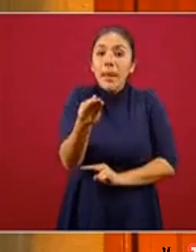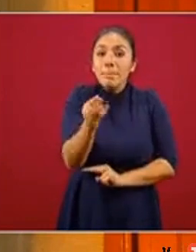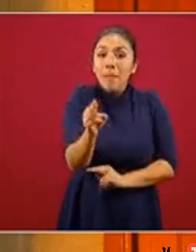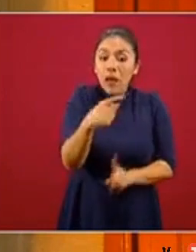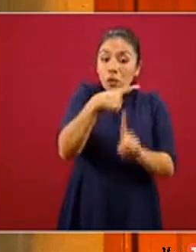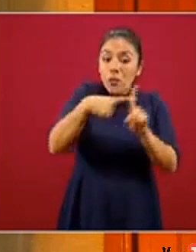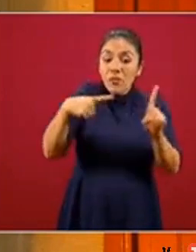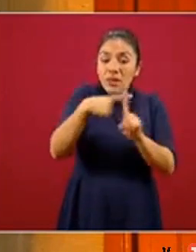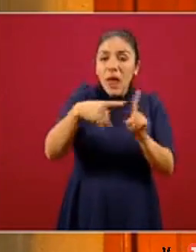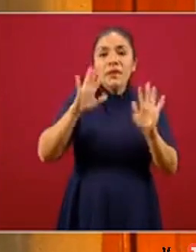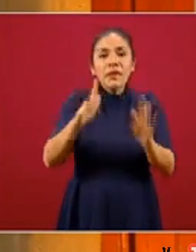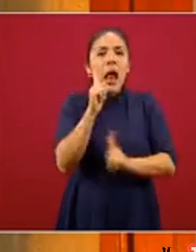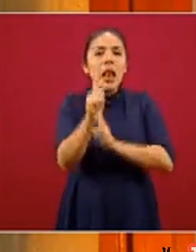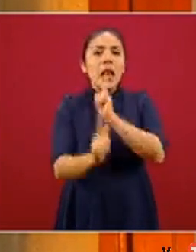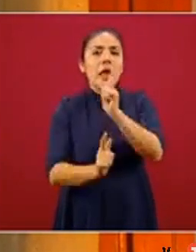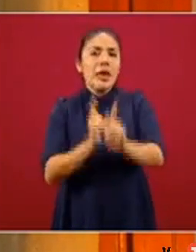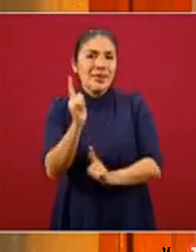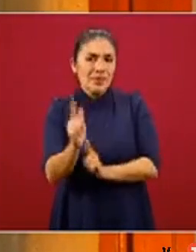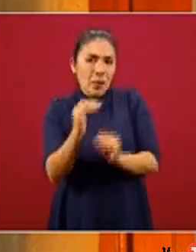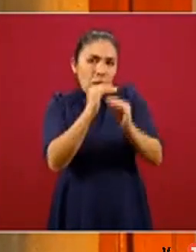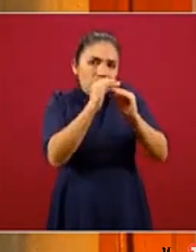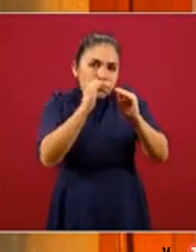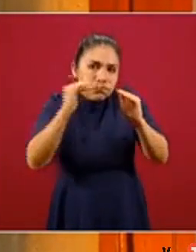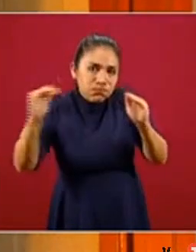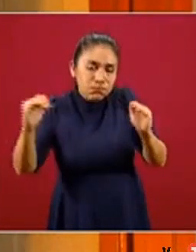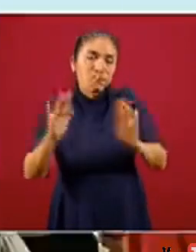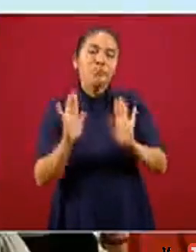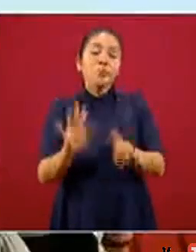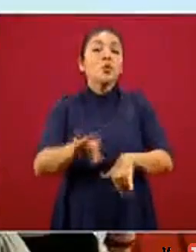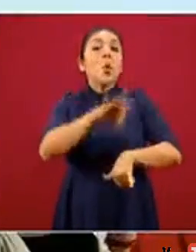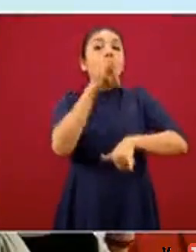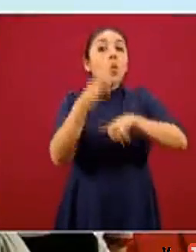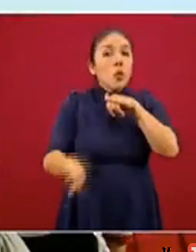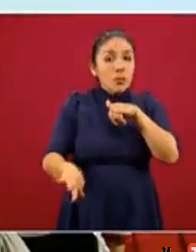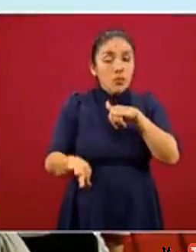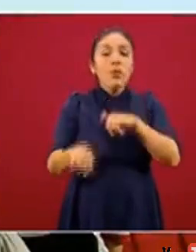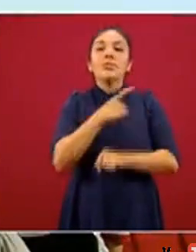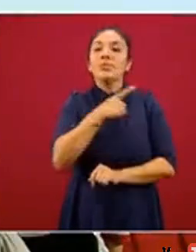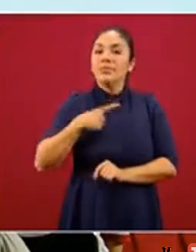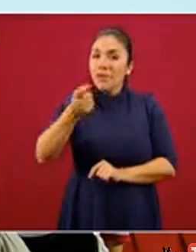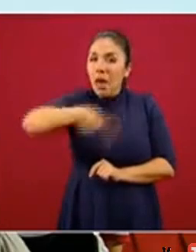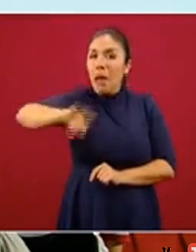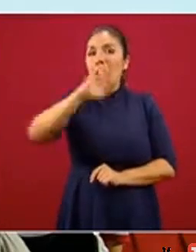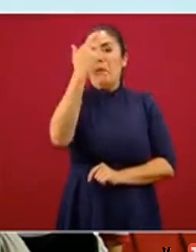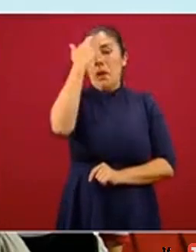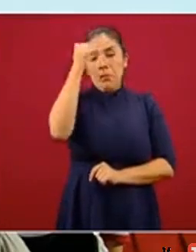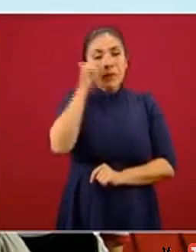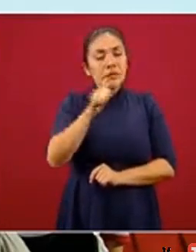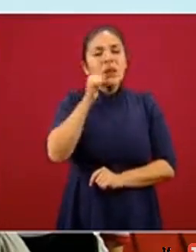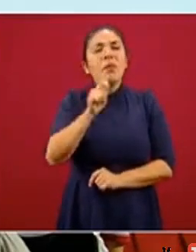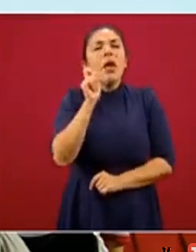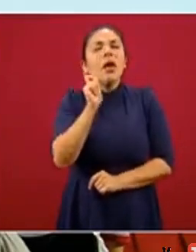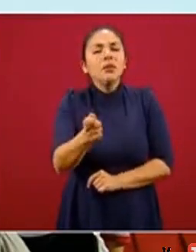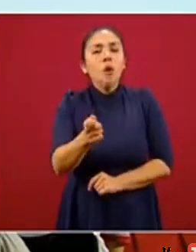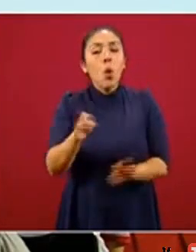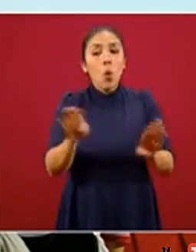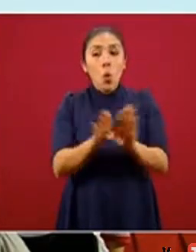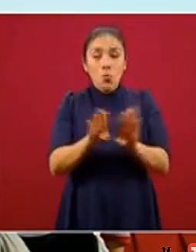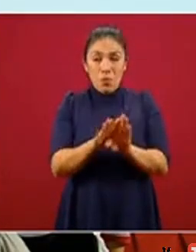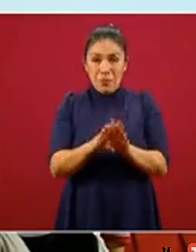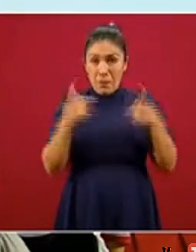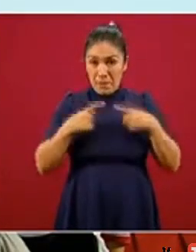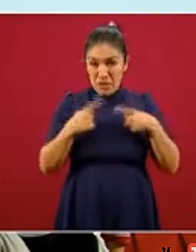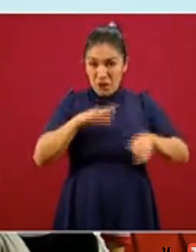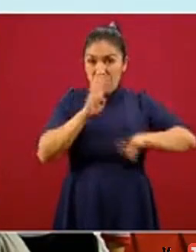lenta. Lo último que quiero comentar, para que siempre lo tengamos presente, es cómo las defunciones, en